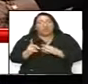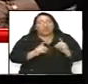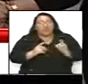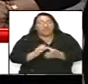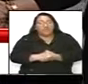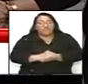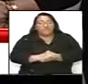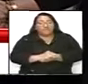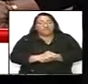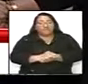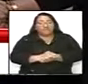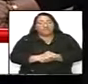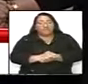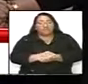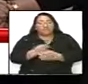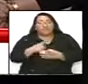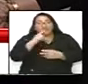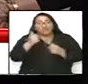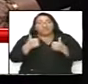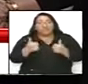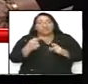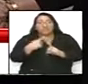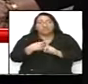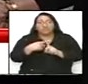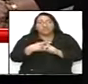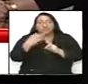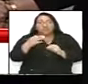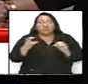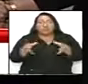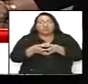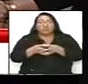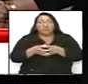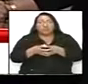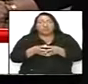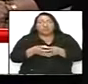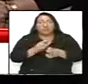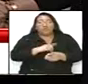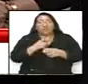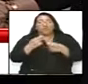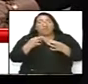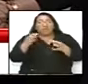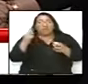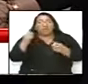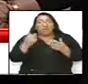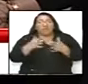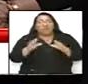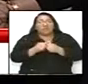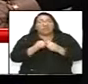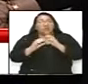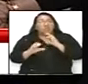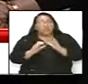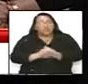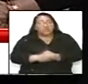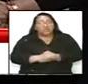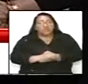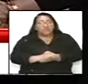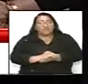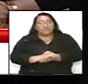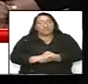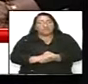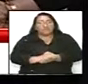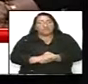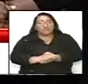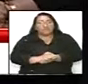debate fructífero, positivo. Siempre la bancada de Fuerza Popular estará abierta al diálogo. Y en